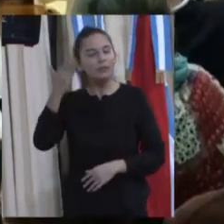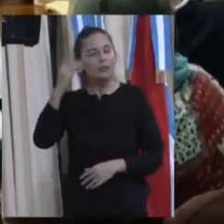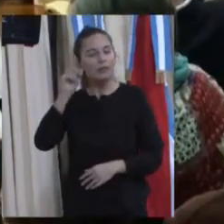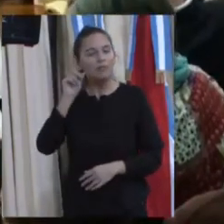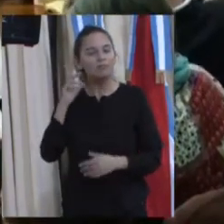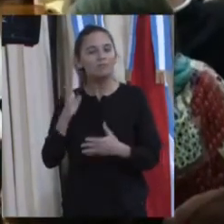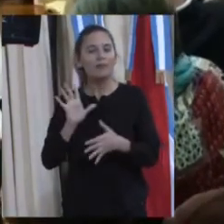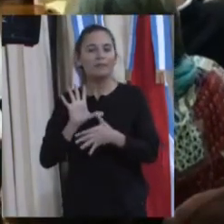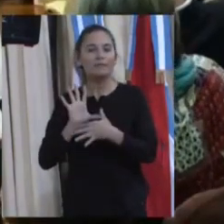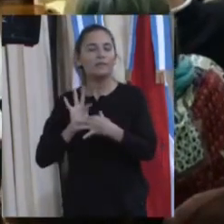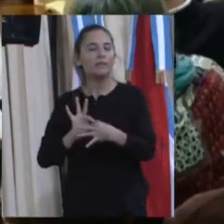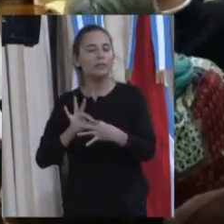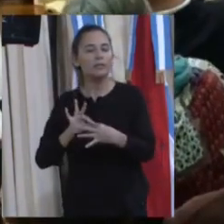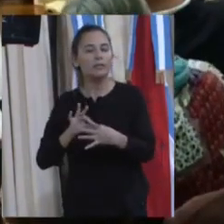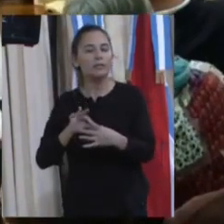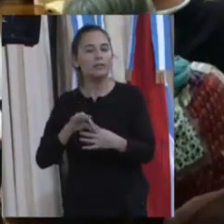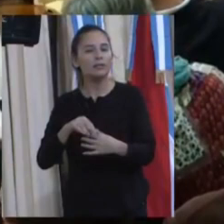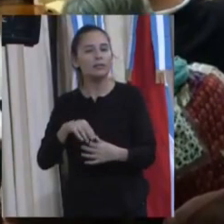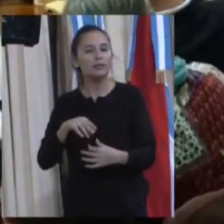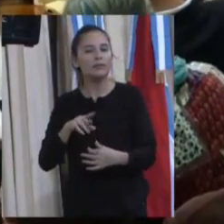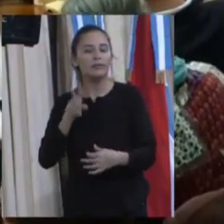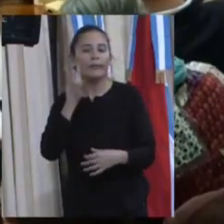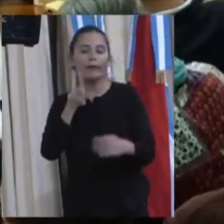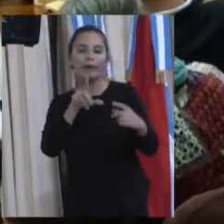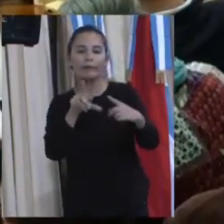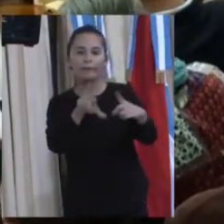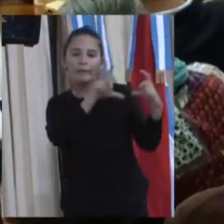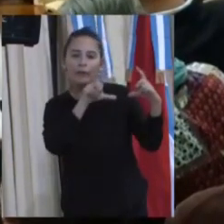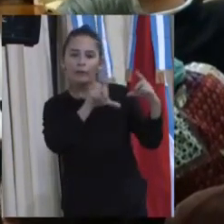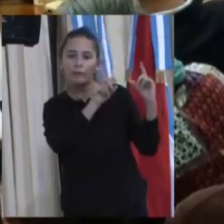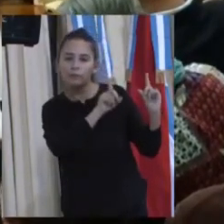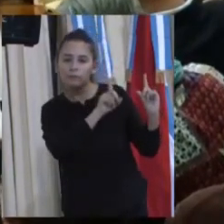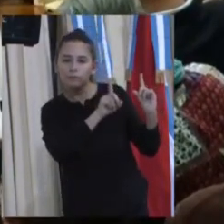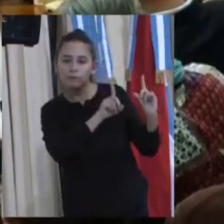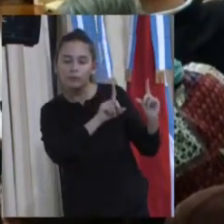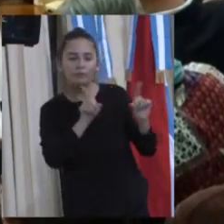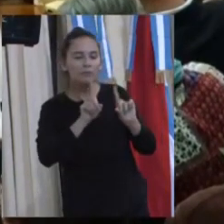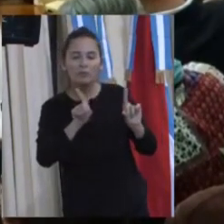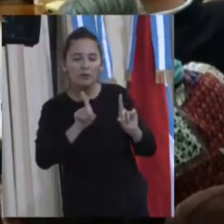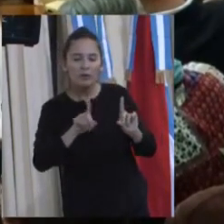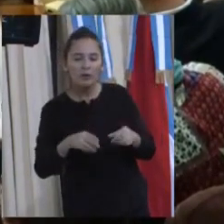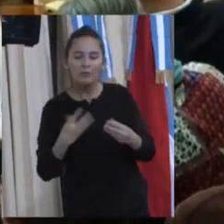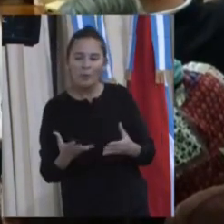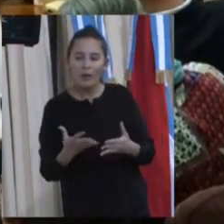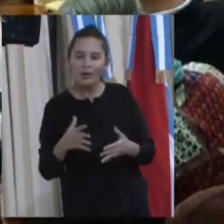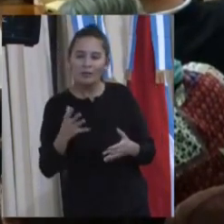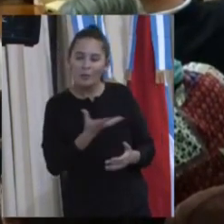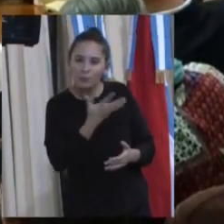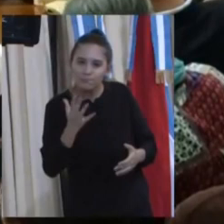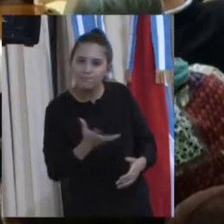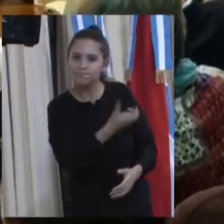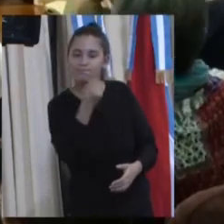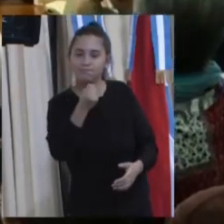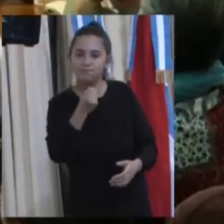lejos de una mirada, de una fotografía estática, lo que marcan es la riqueza de ese hecho y